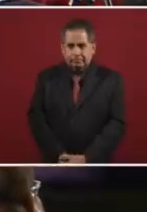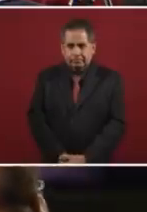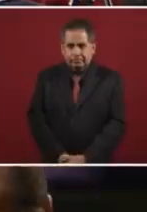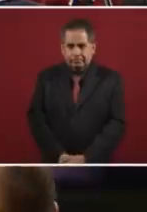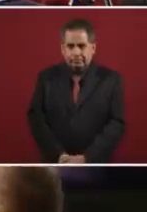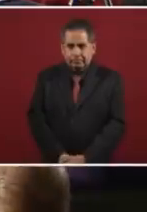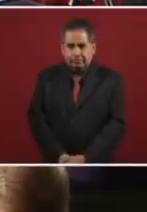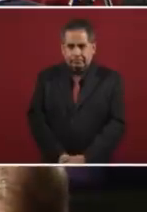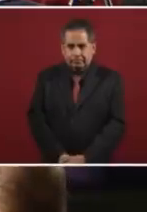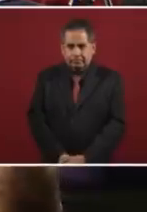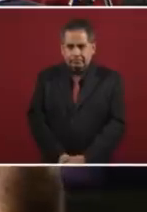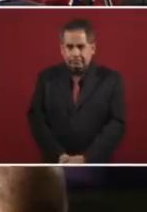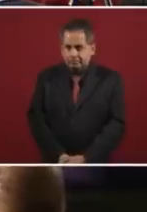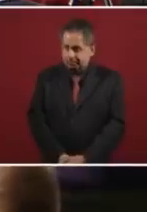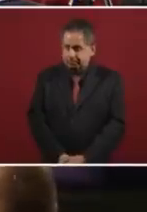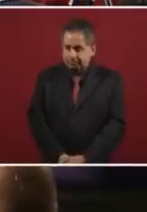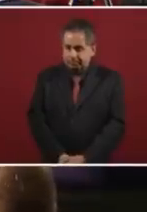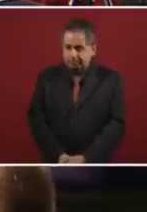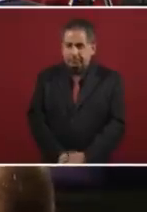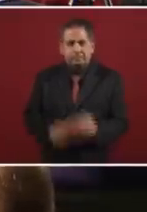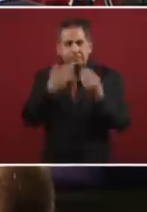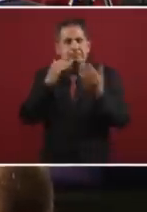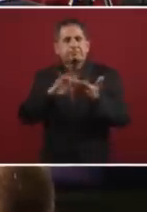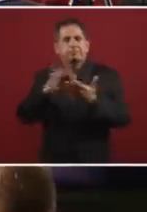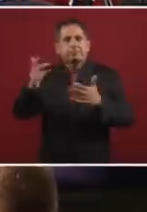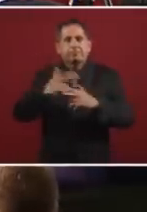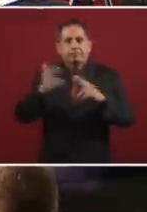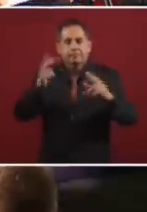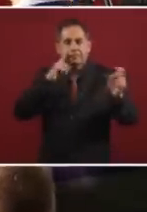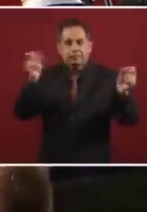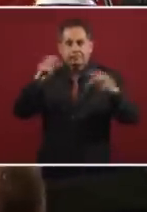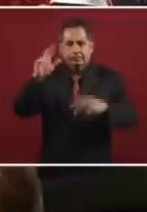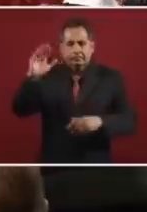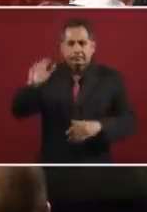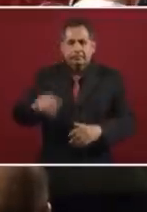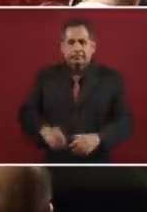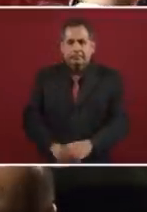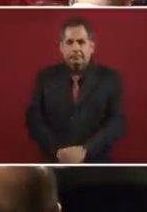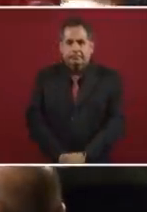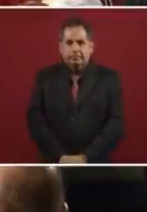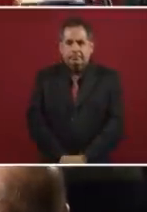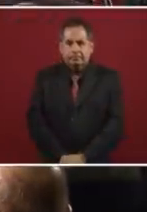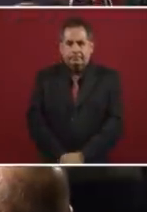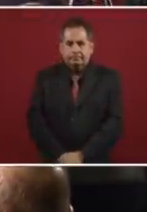muy bien pues pues muchas gracias nos vemos mañana